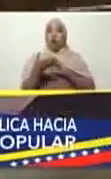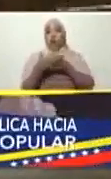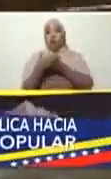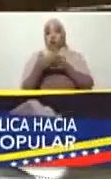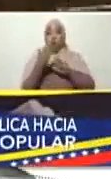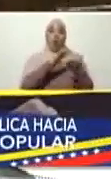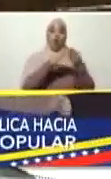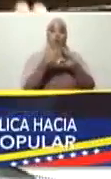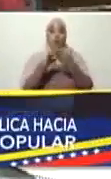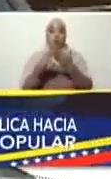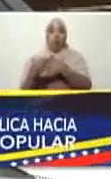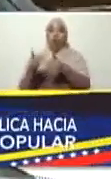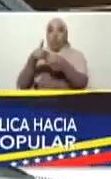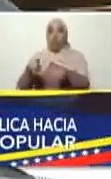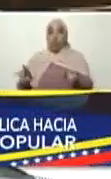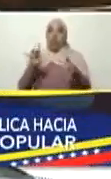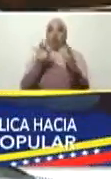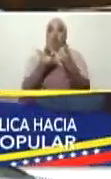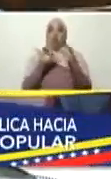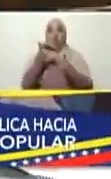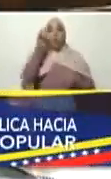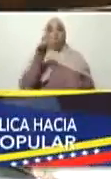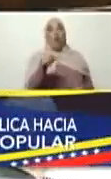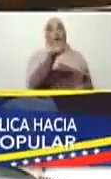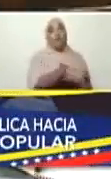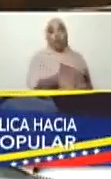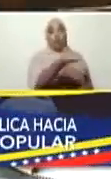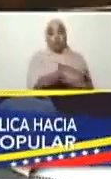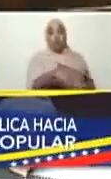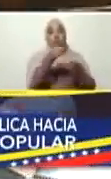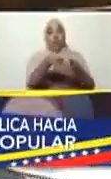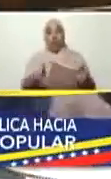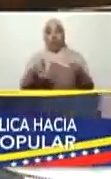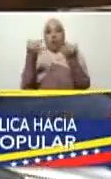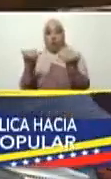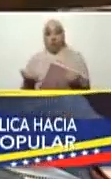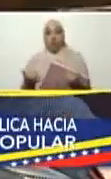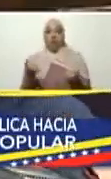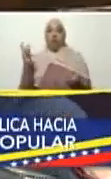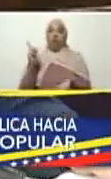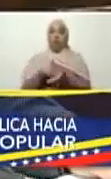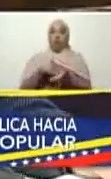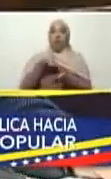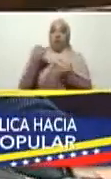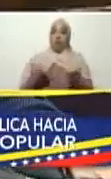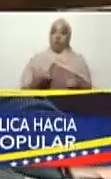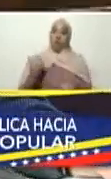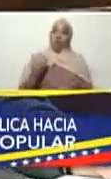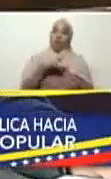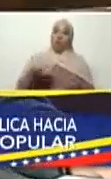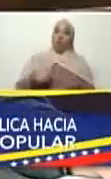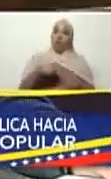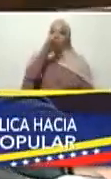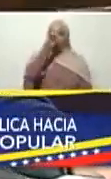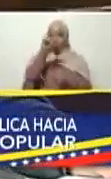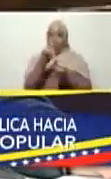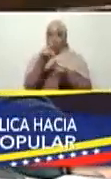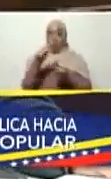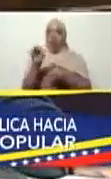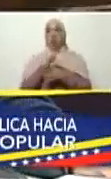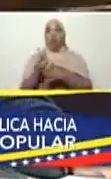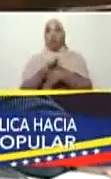la radicalización de esa democracia verdadera, democracia participativa y protagónica. Usted nos orientaba y en función